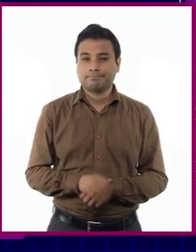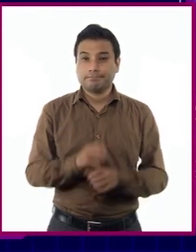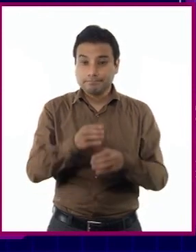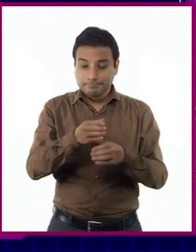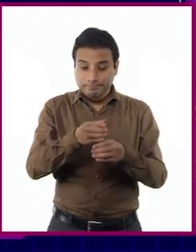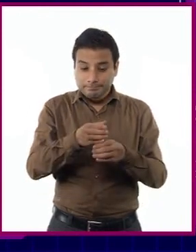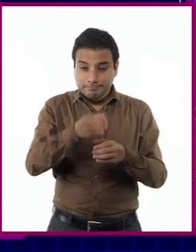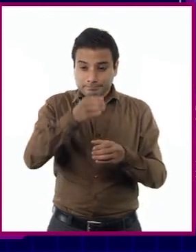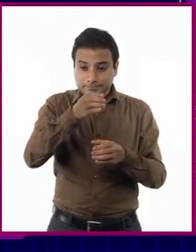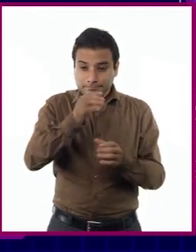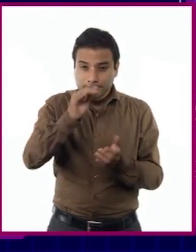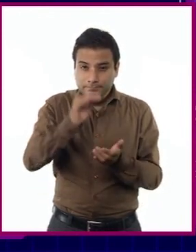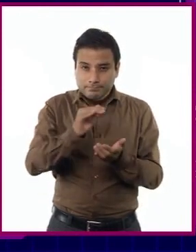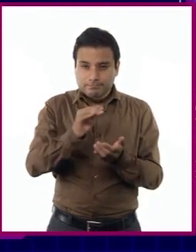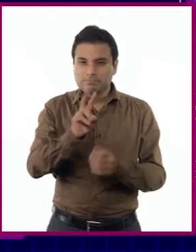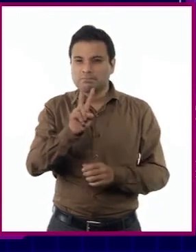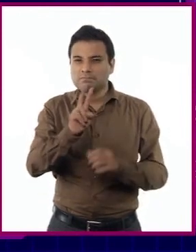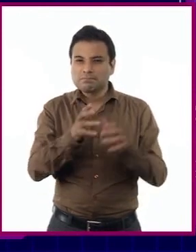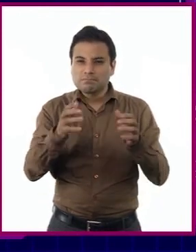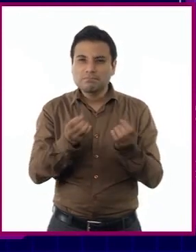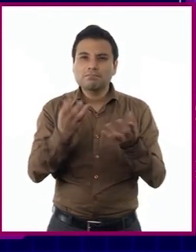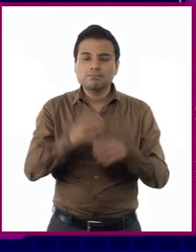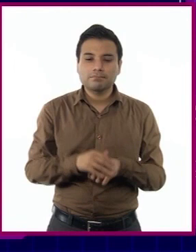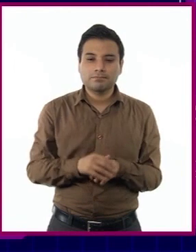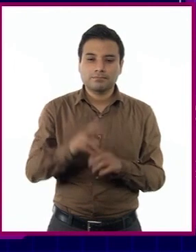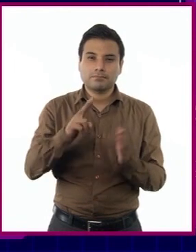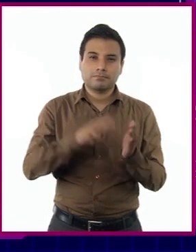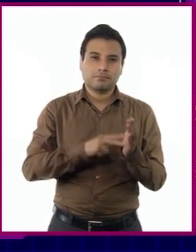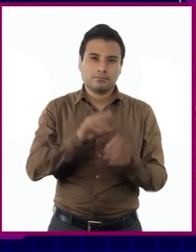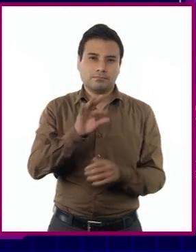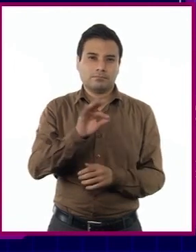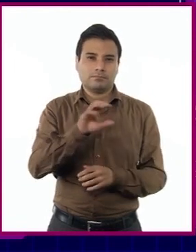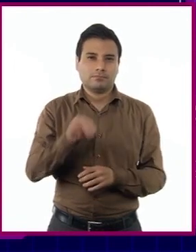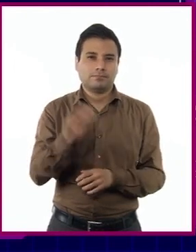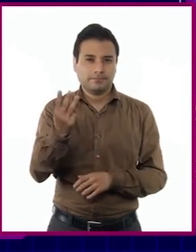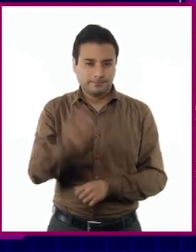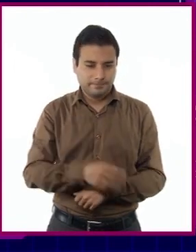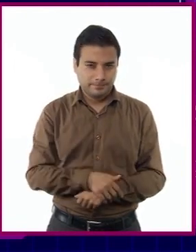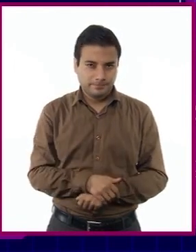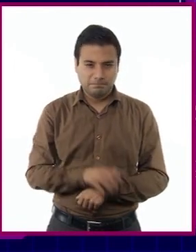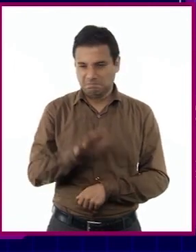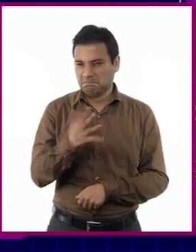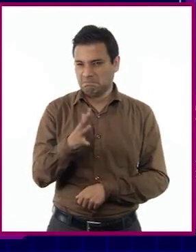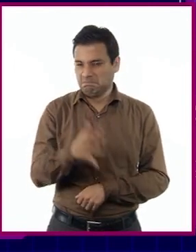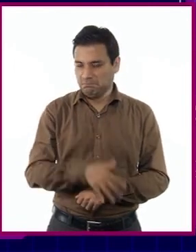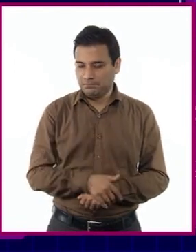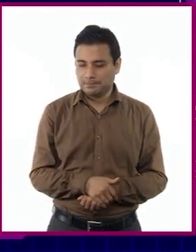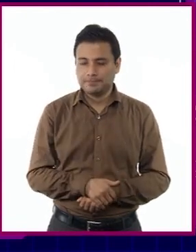más bajo es de 2 mil 40 centímetros cúbicos aproximadamente